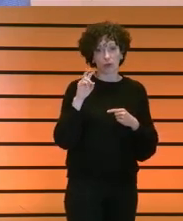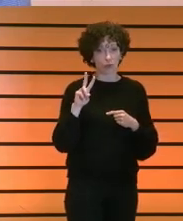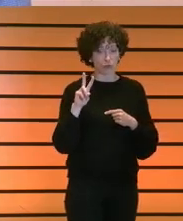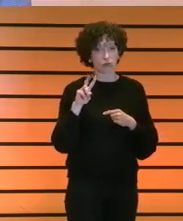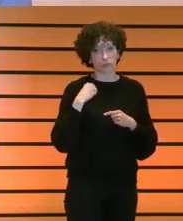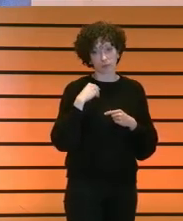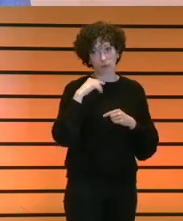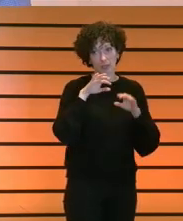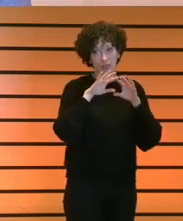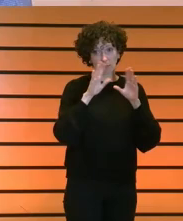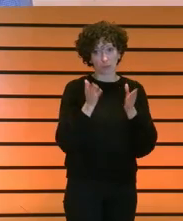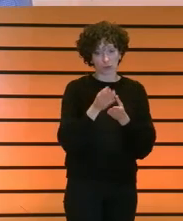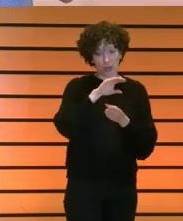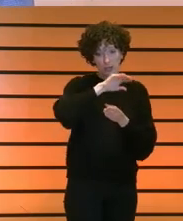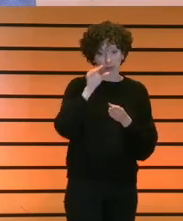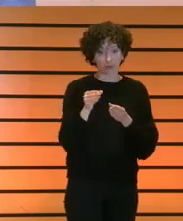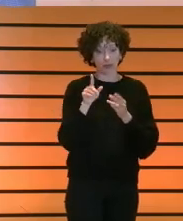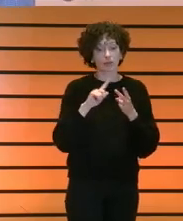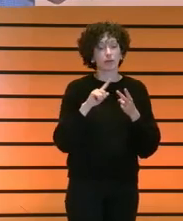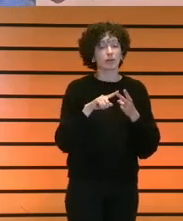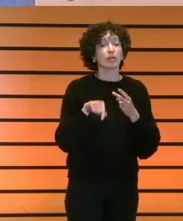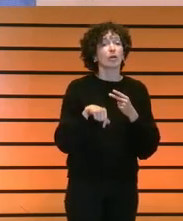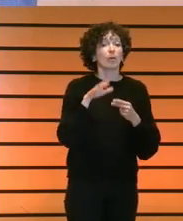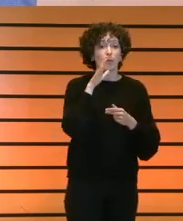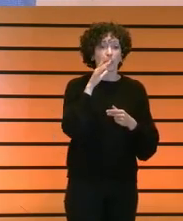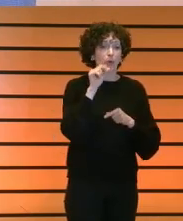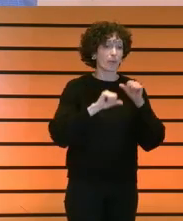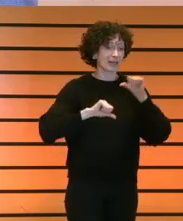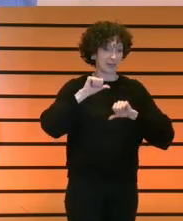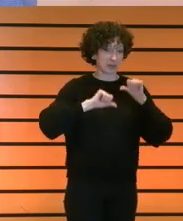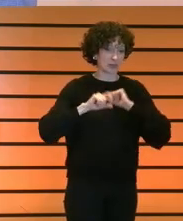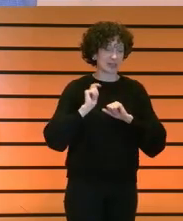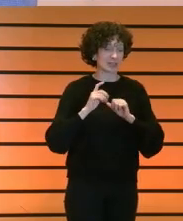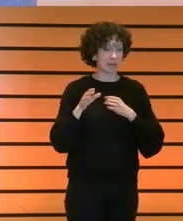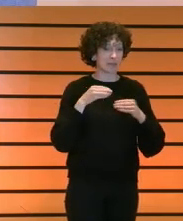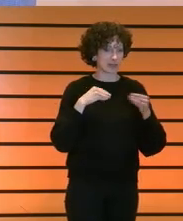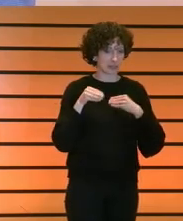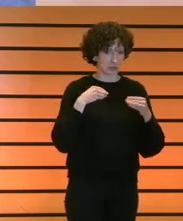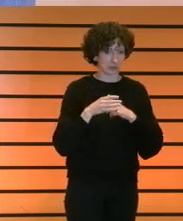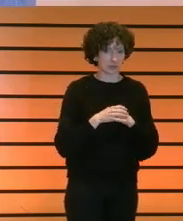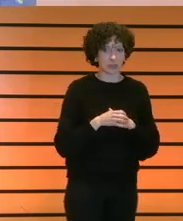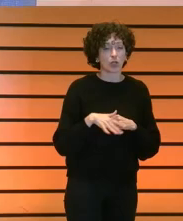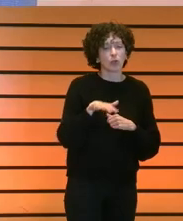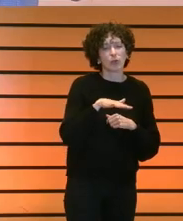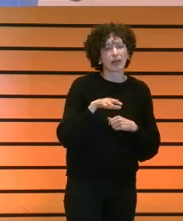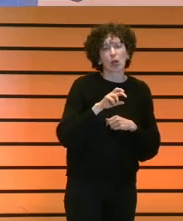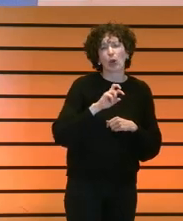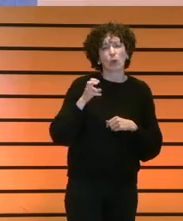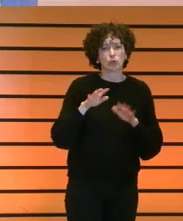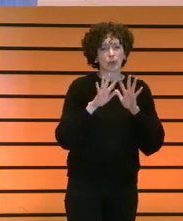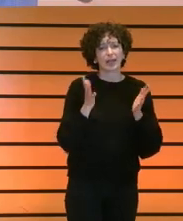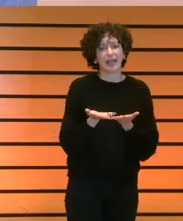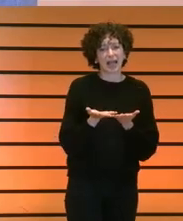atmosférica, y la contaminación por productos químicos, específicamente plásticos. Han encontrado plásticos ya en los últimos rincones del Ártico,